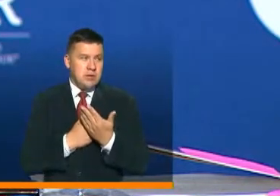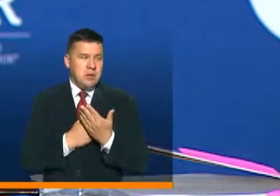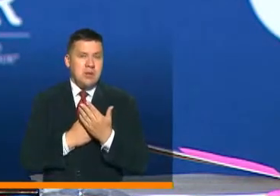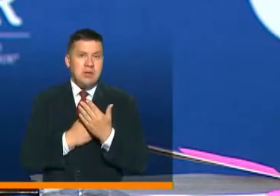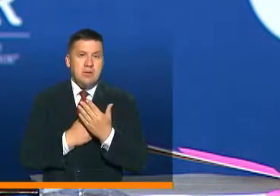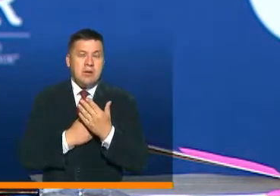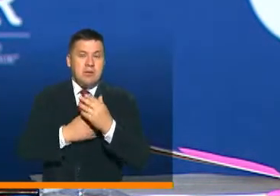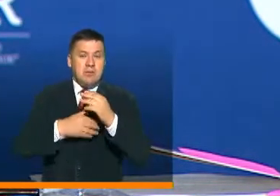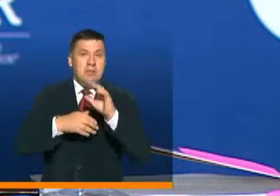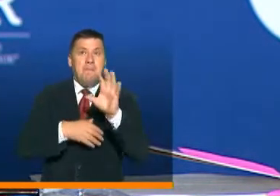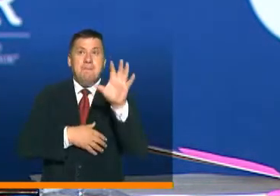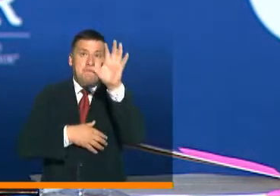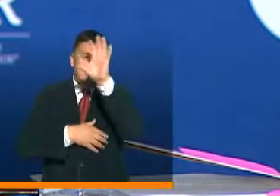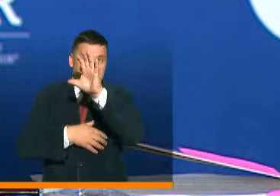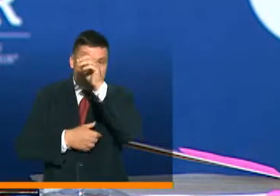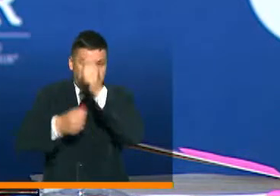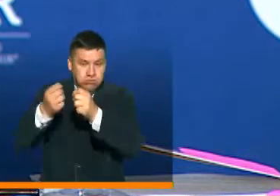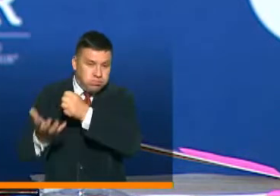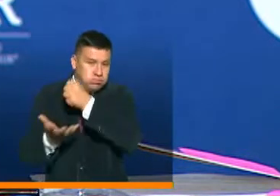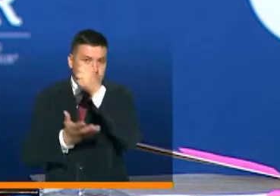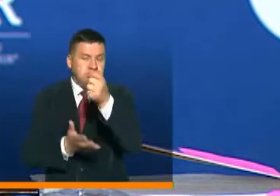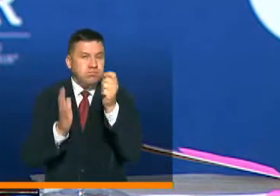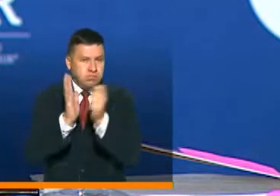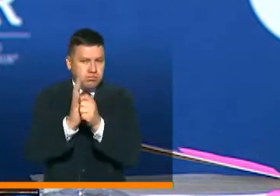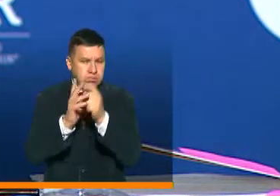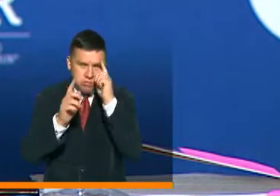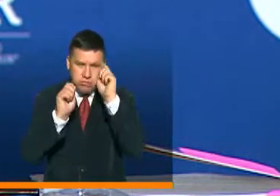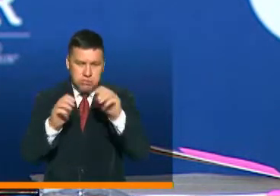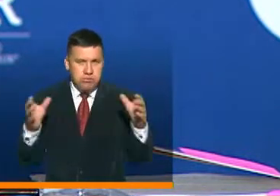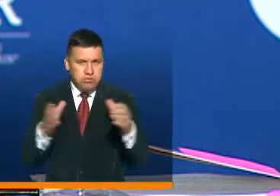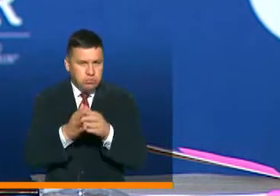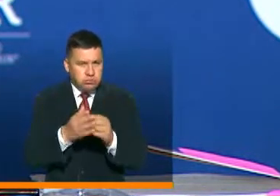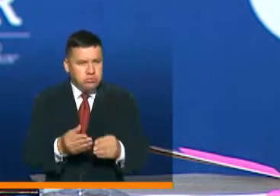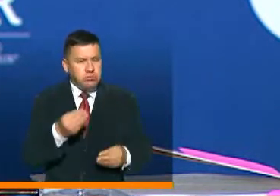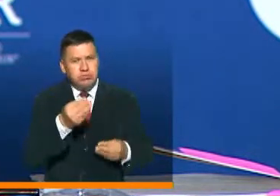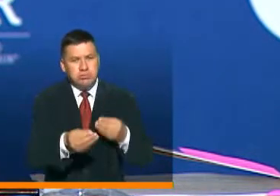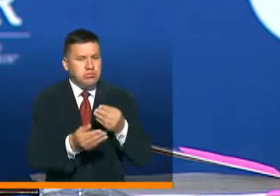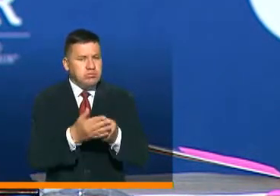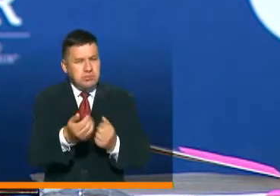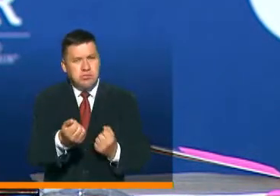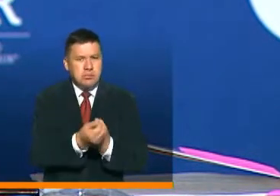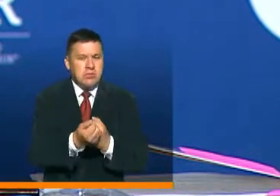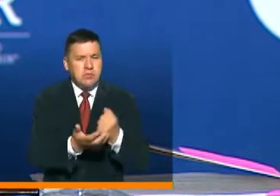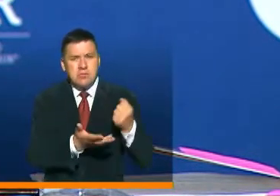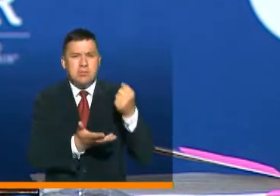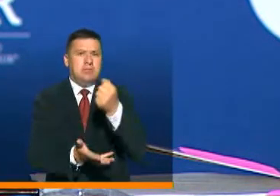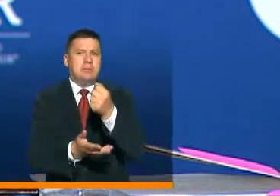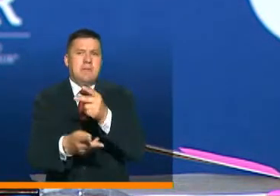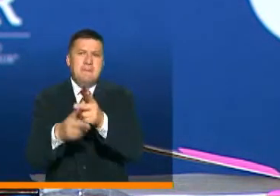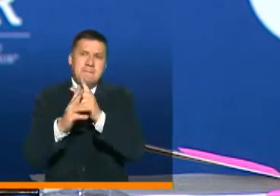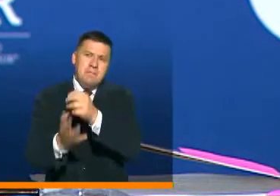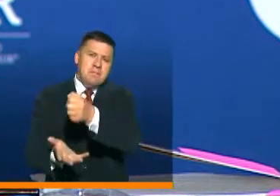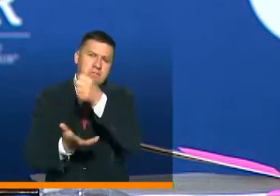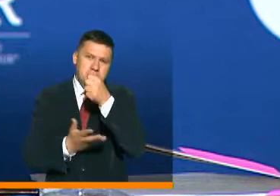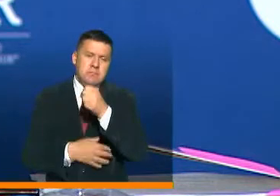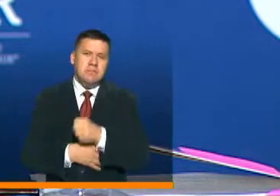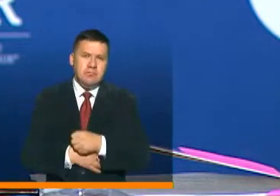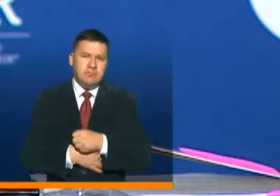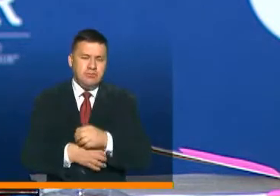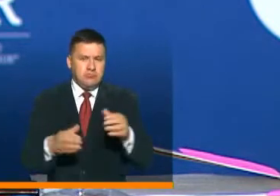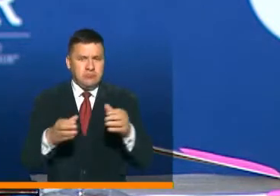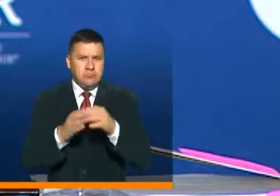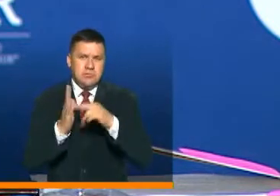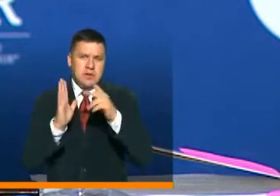regionales, multilaterales de financiamiento, tengan la capacidad de aportar tanto recursos de préstamo y